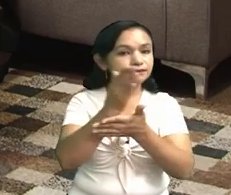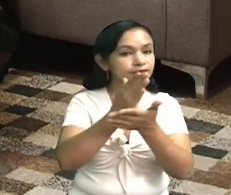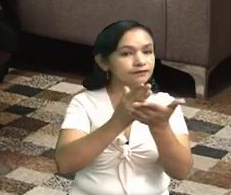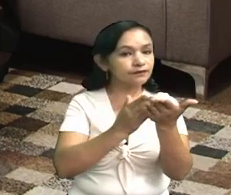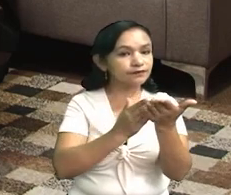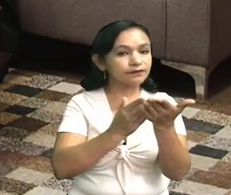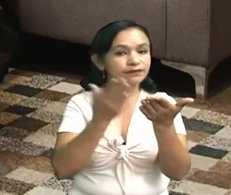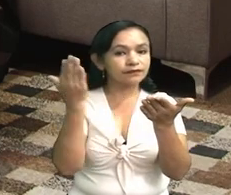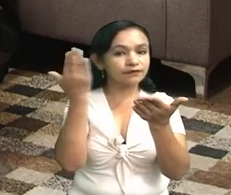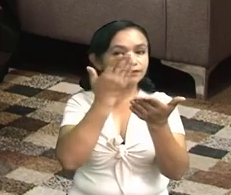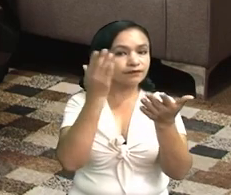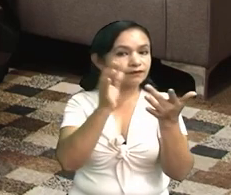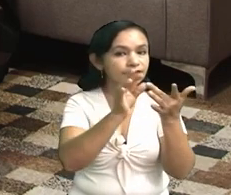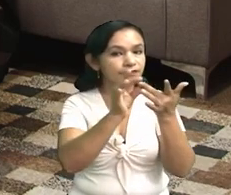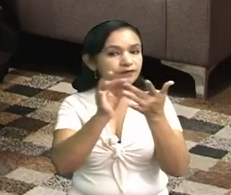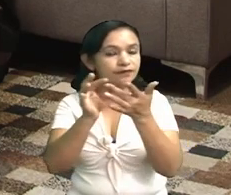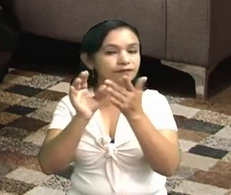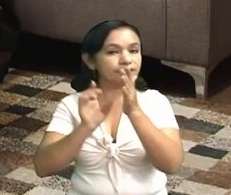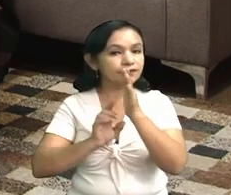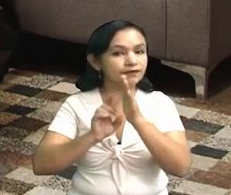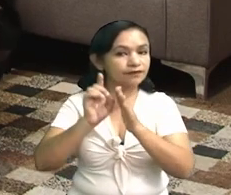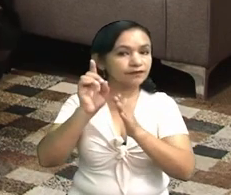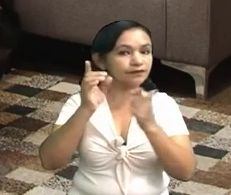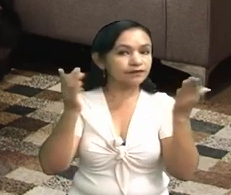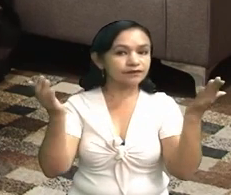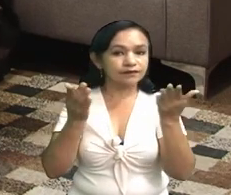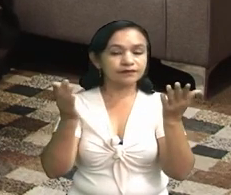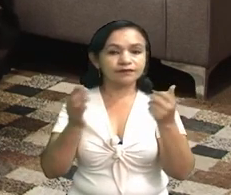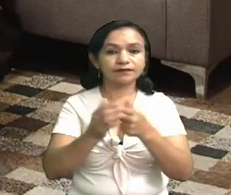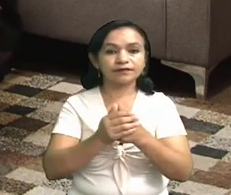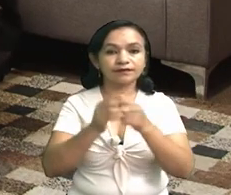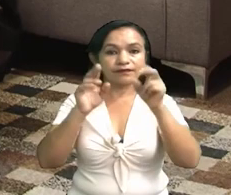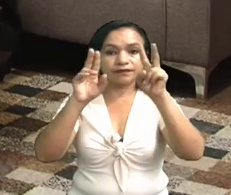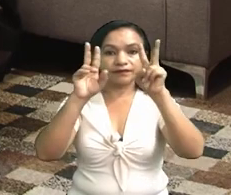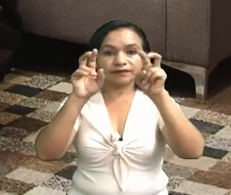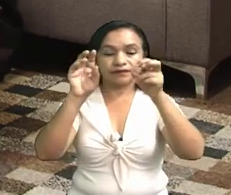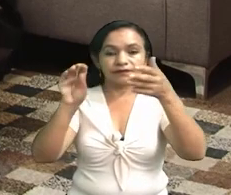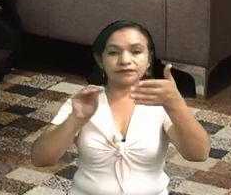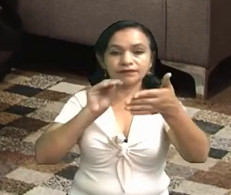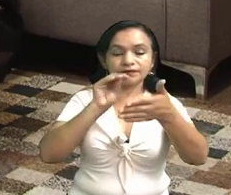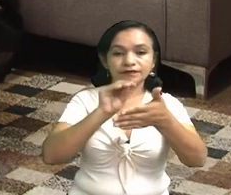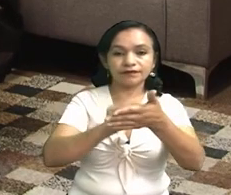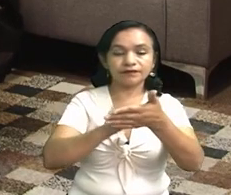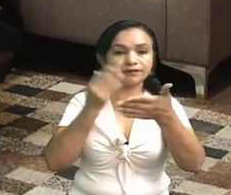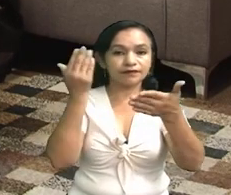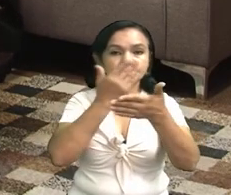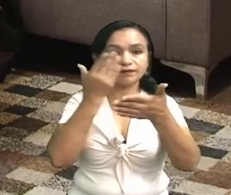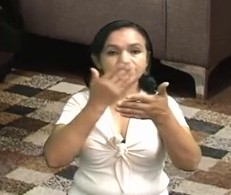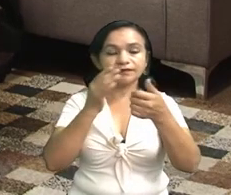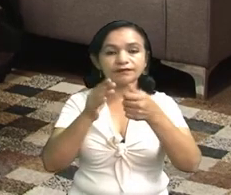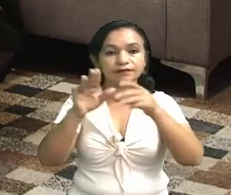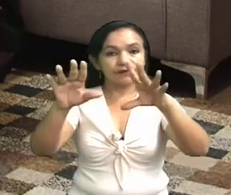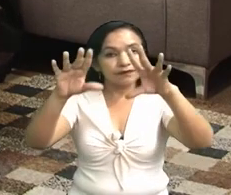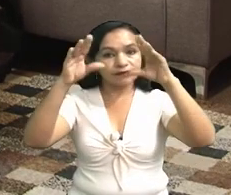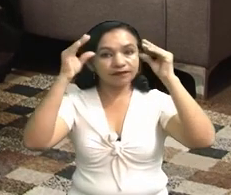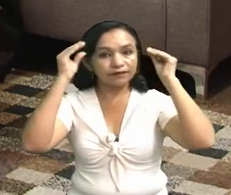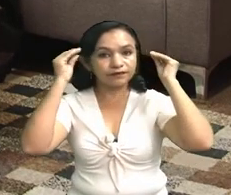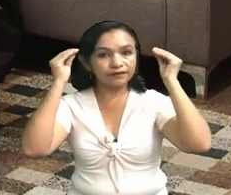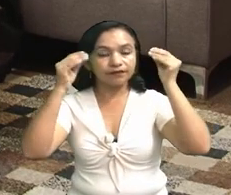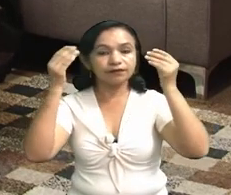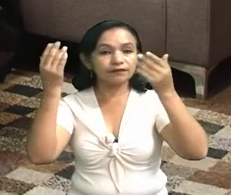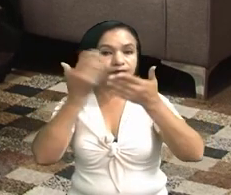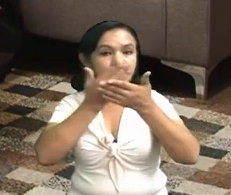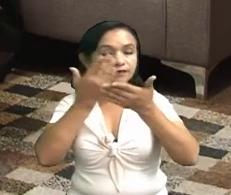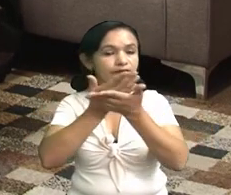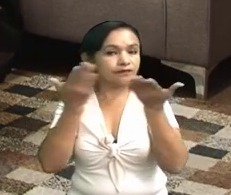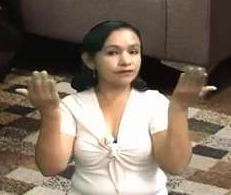algunas carreras específicas que se van a desarrollar o habrán materias que se incluirán dentro de las carreras o habrán cursos que se darán a los